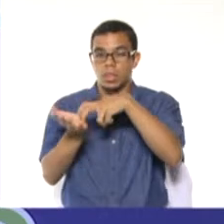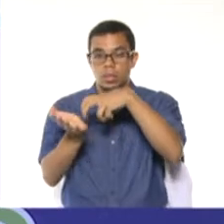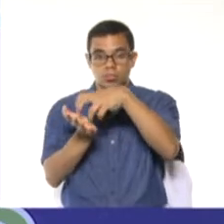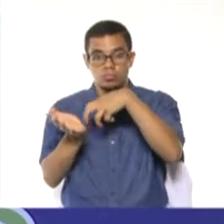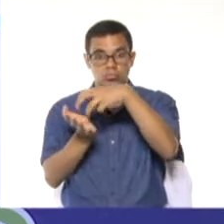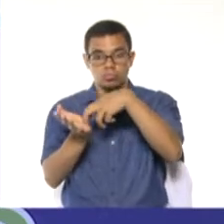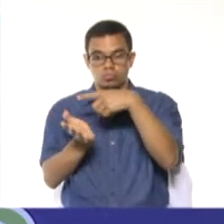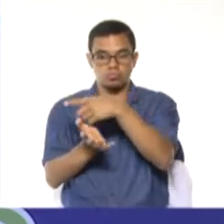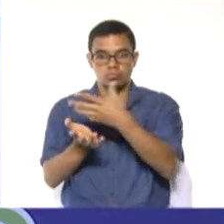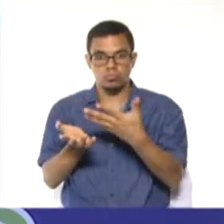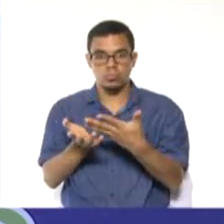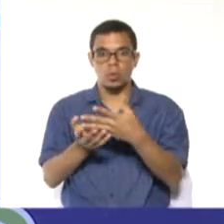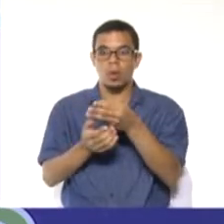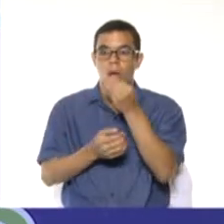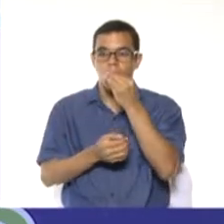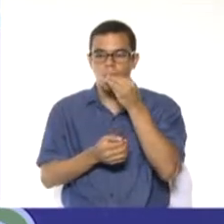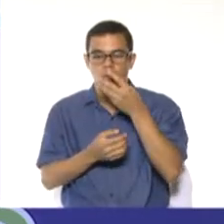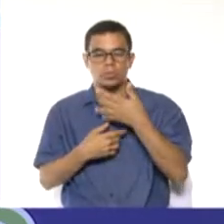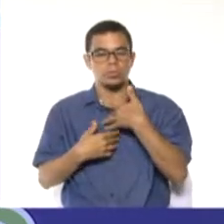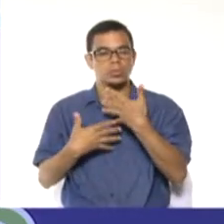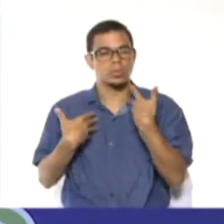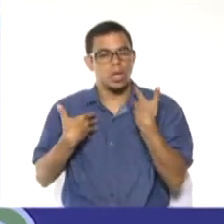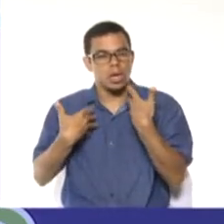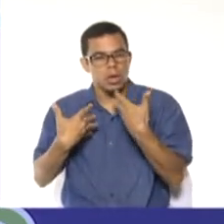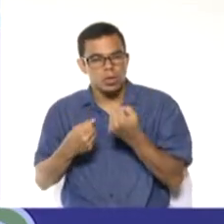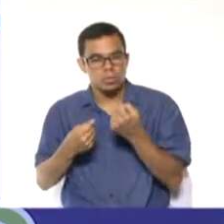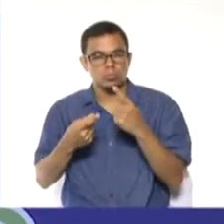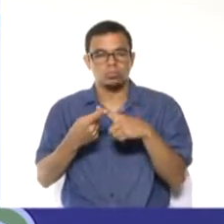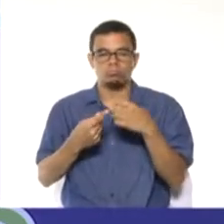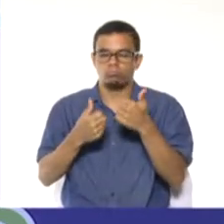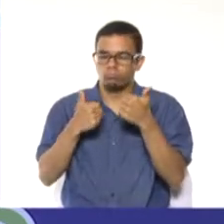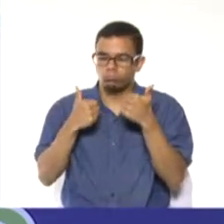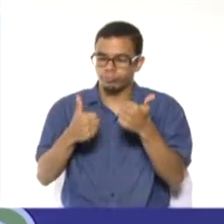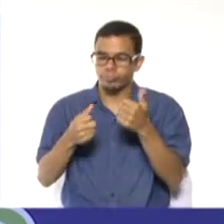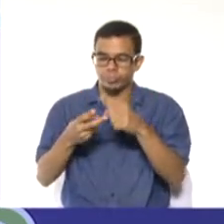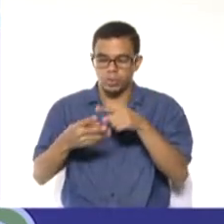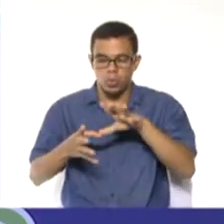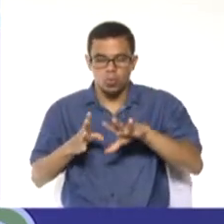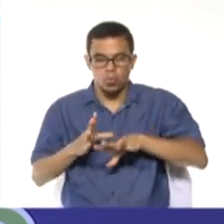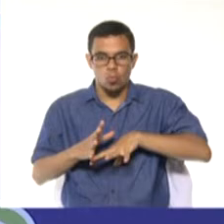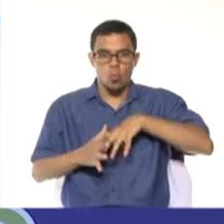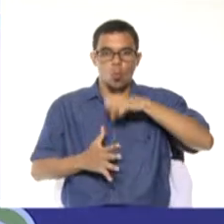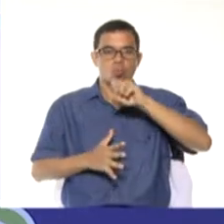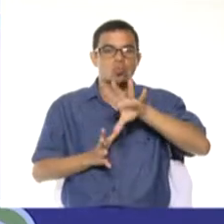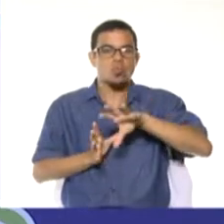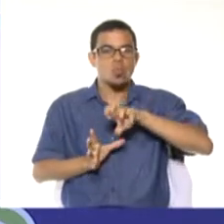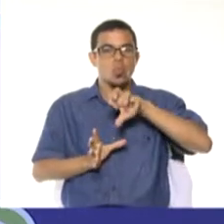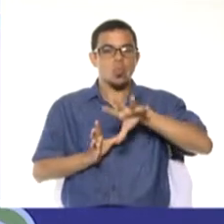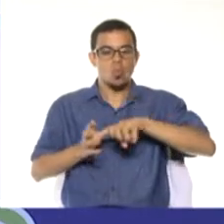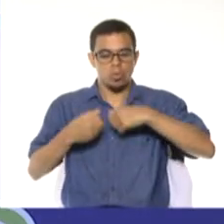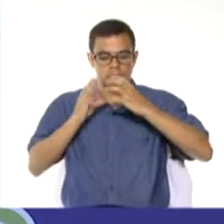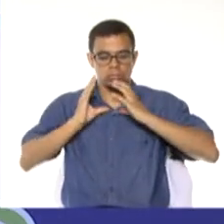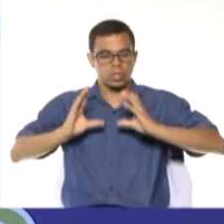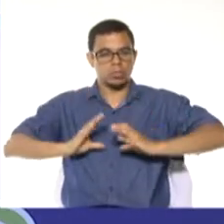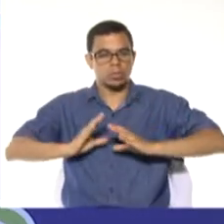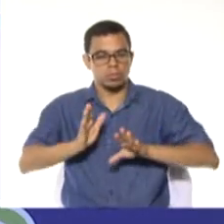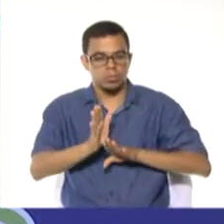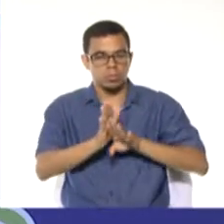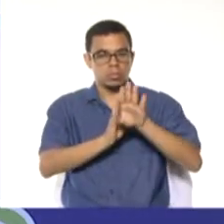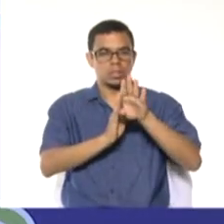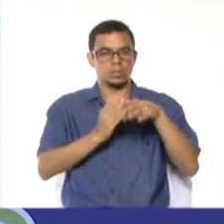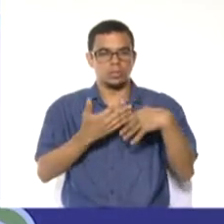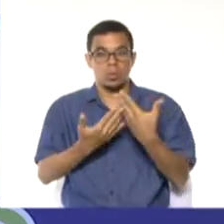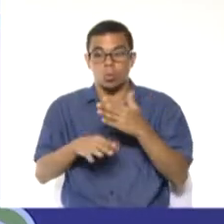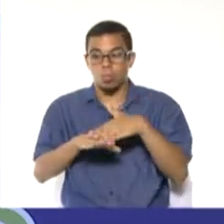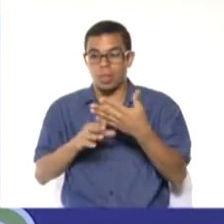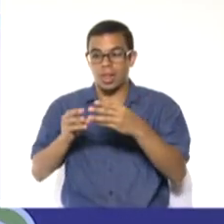a consumir van a ser sanos, nos van a aportar unos nutrientes porque todos sus beneficios que va a tener de allí